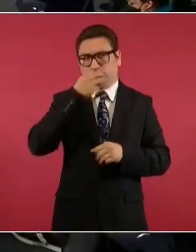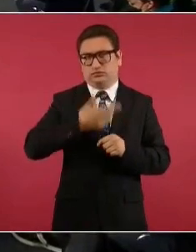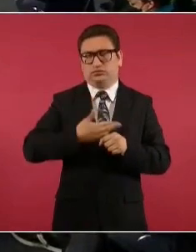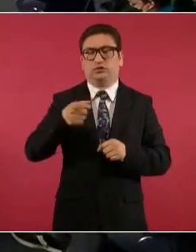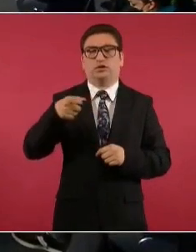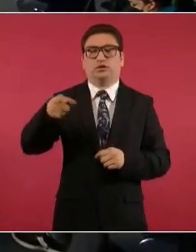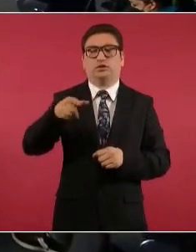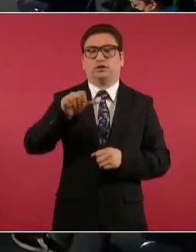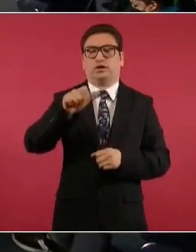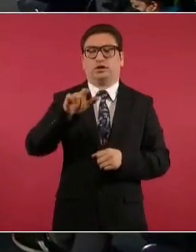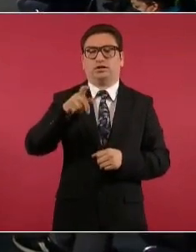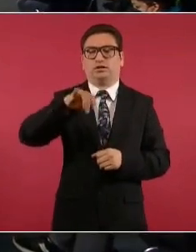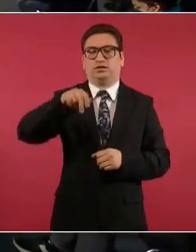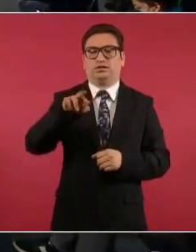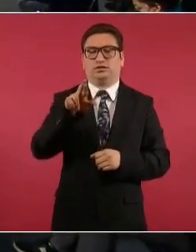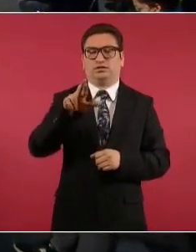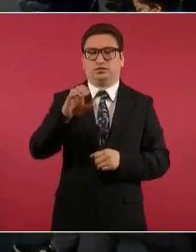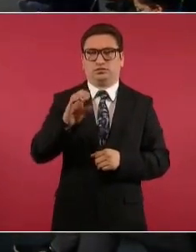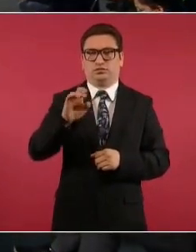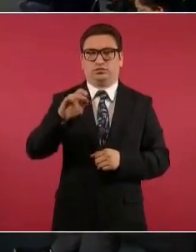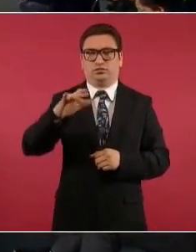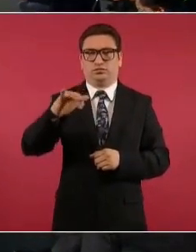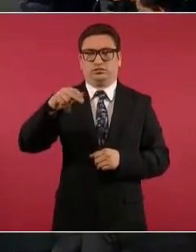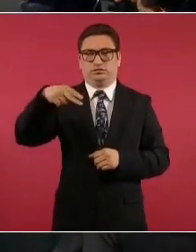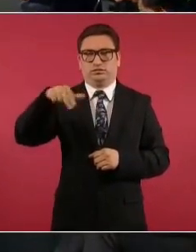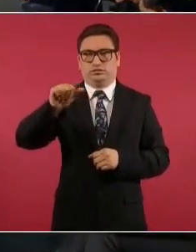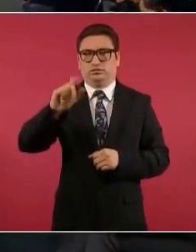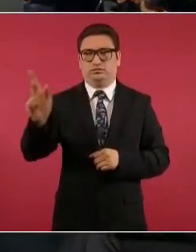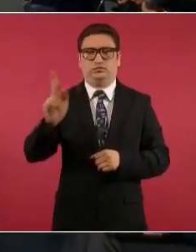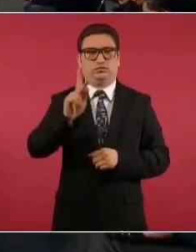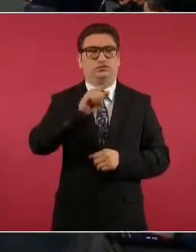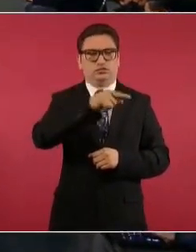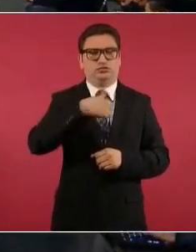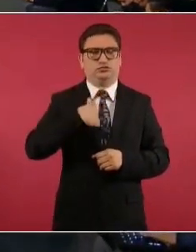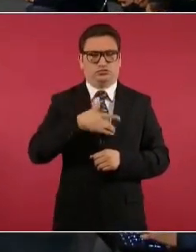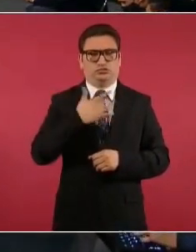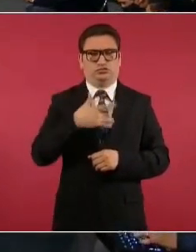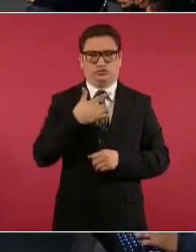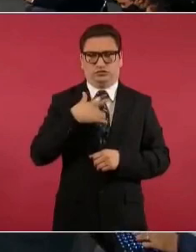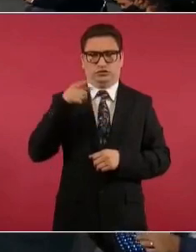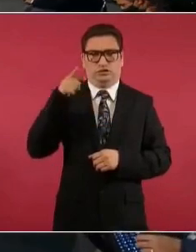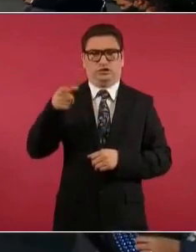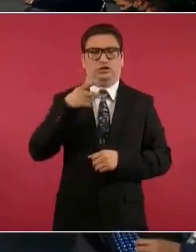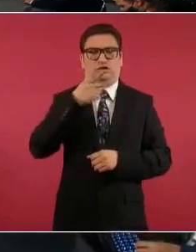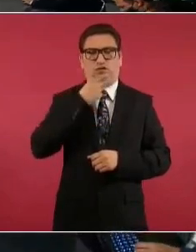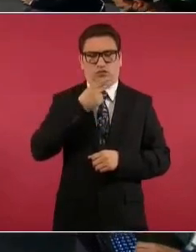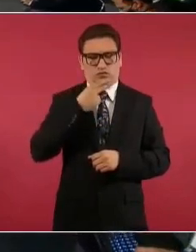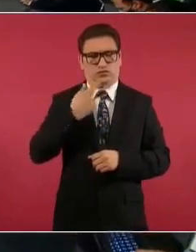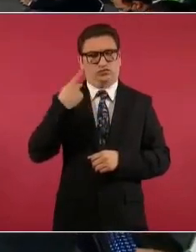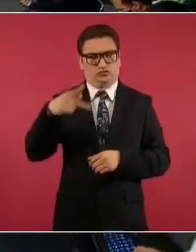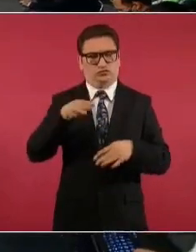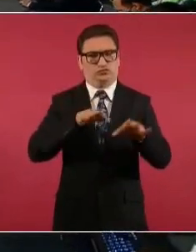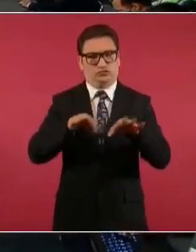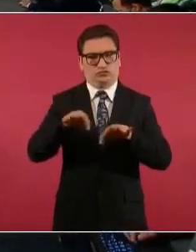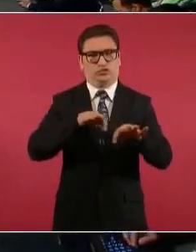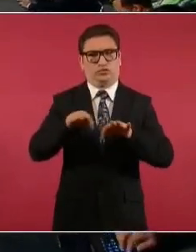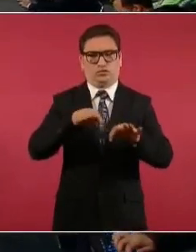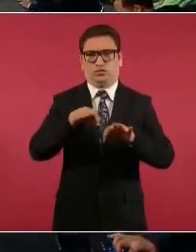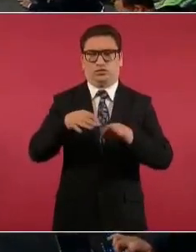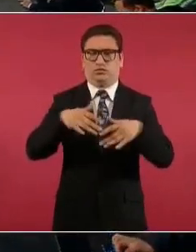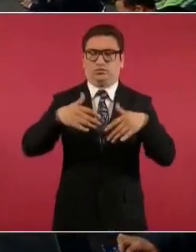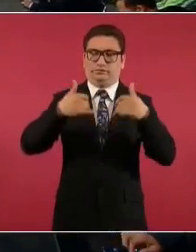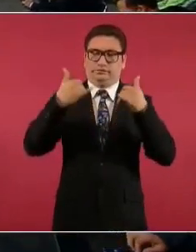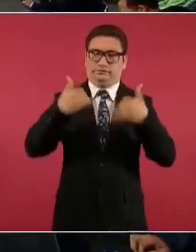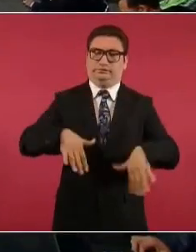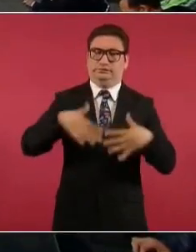Encinas, que yo comparto la visión de usted, que es un hombre que ha hecho un trabajo muy